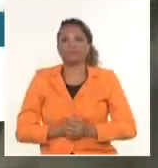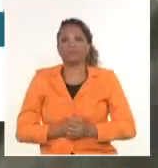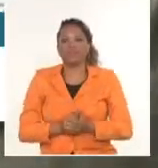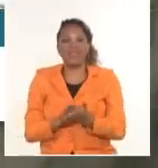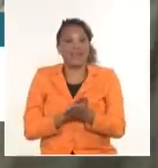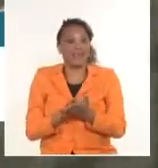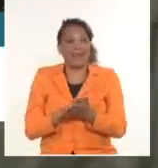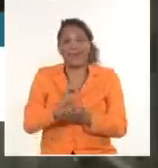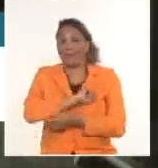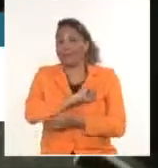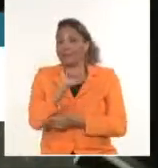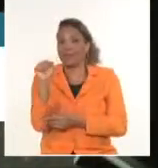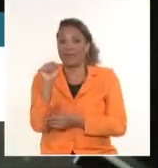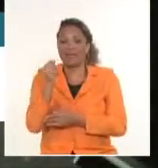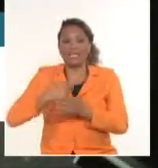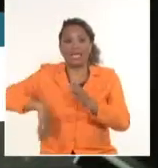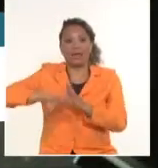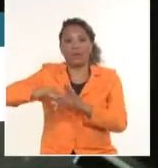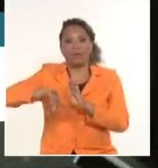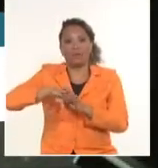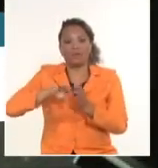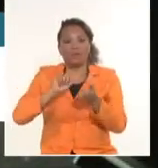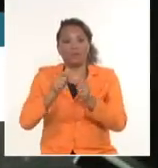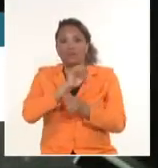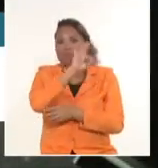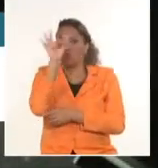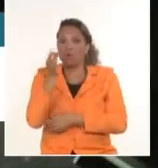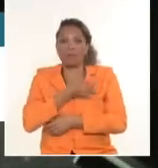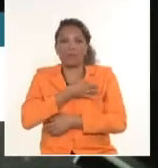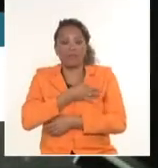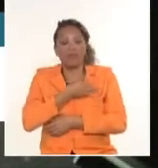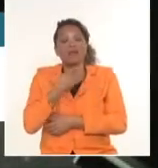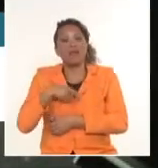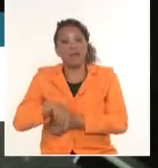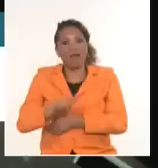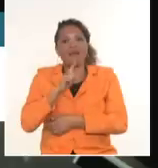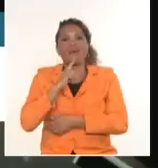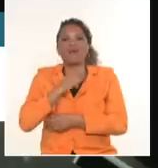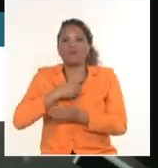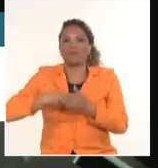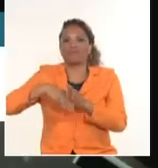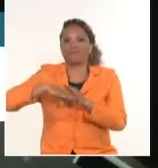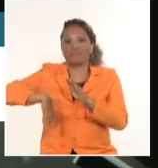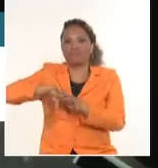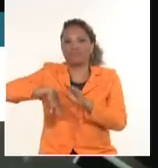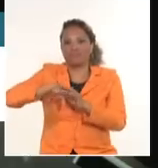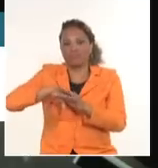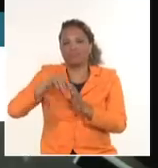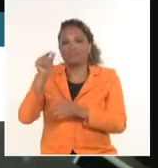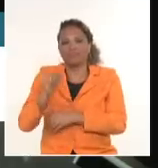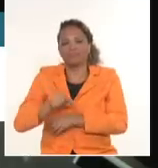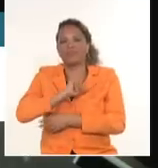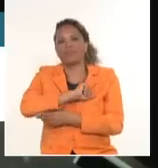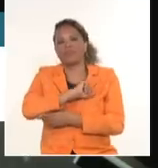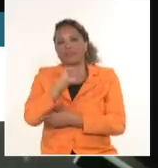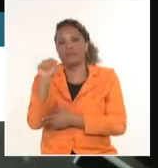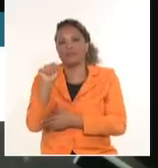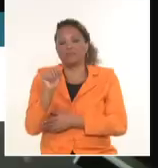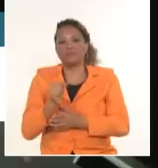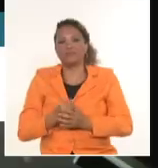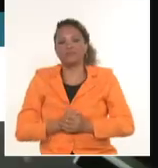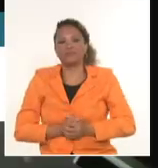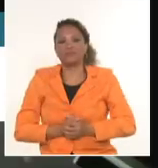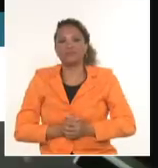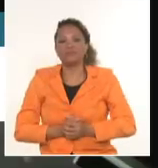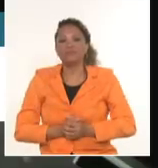en la historia del deporte de nuestro país. Un deporte, por cierto, que ha sumado preseas en todas las citas en las que ha estado presentes.